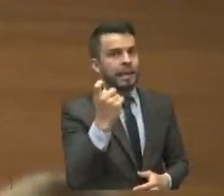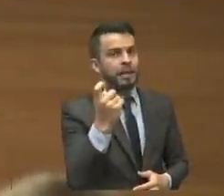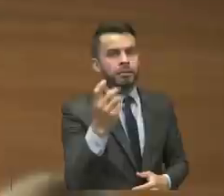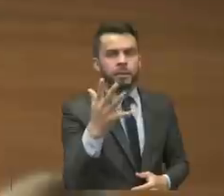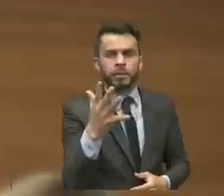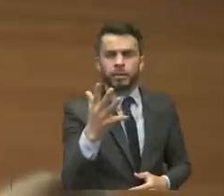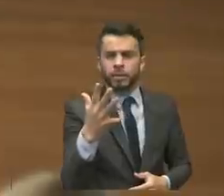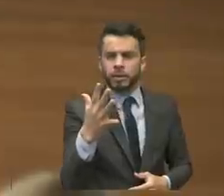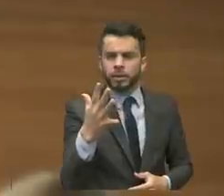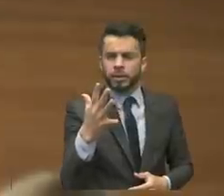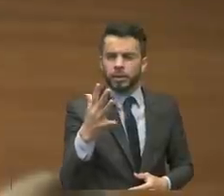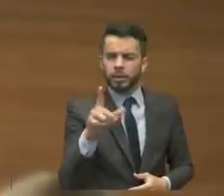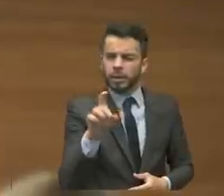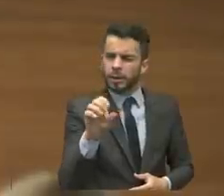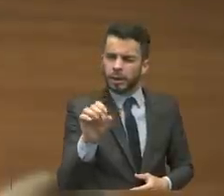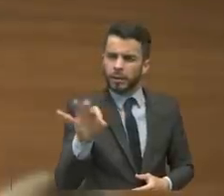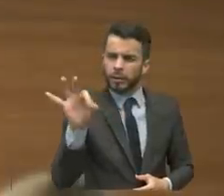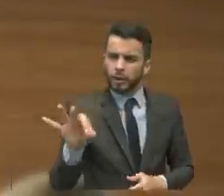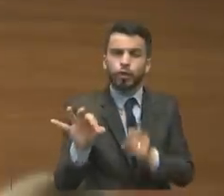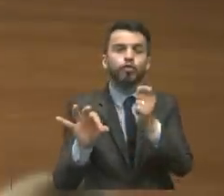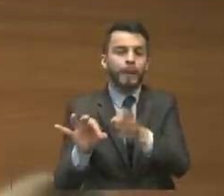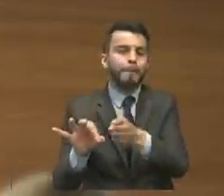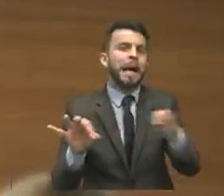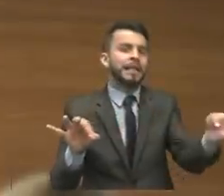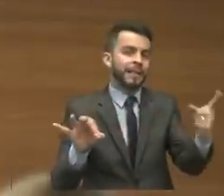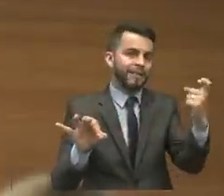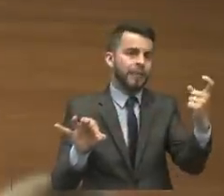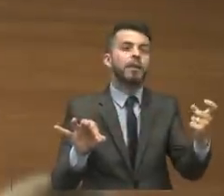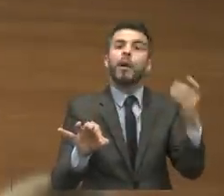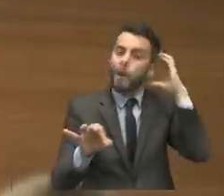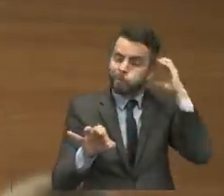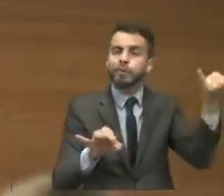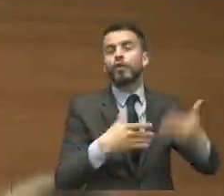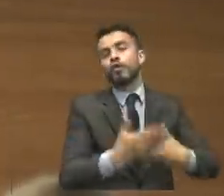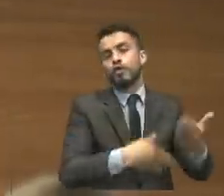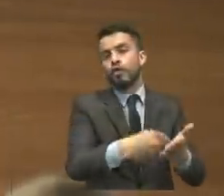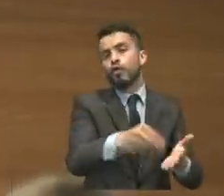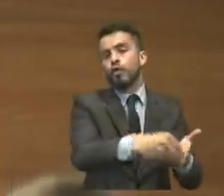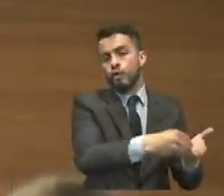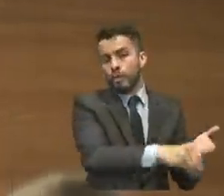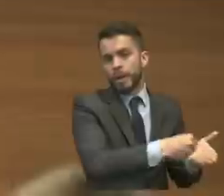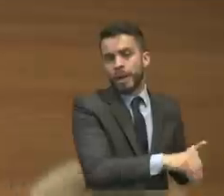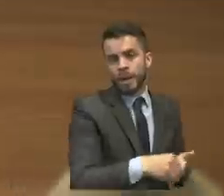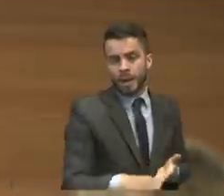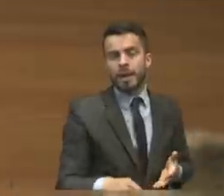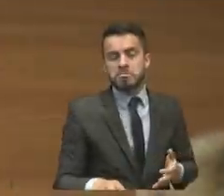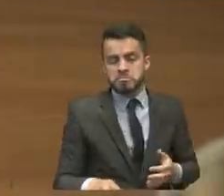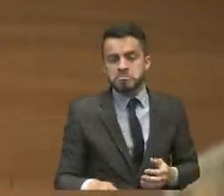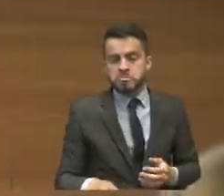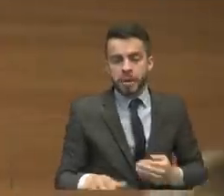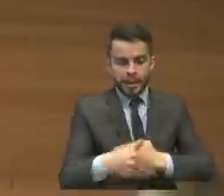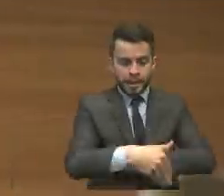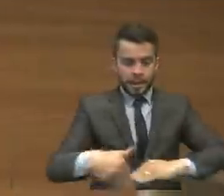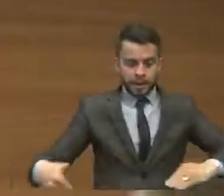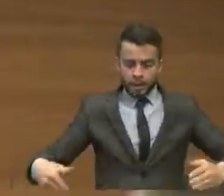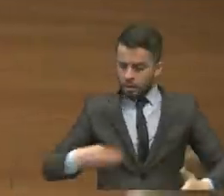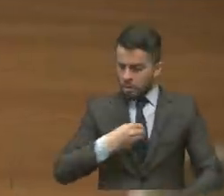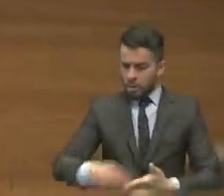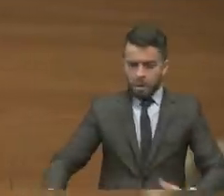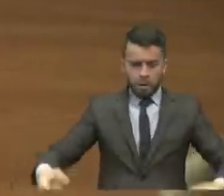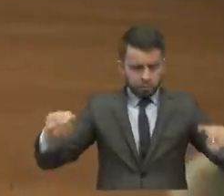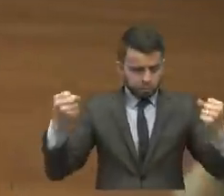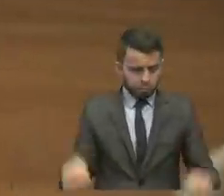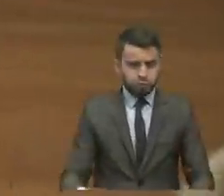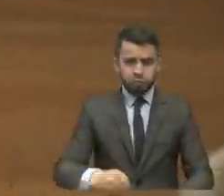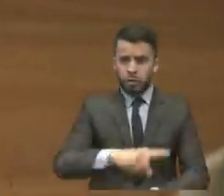más de la mitad y otra parte está en proceso de compra en este momento. Pero terminaremos de comprar el 100% de los predios que